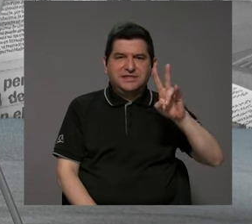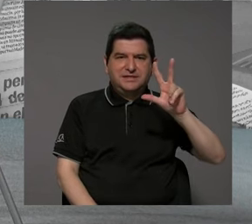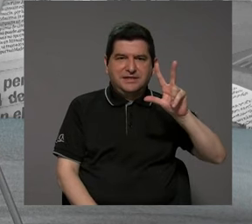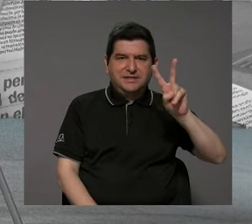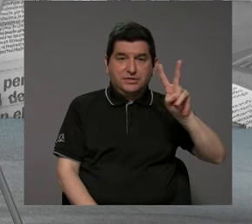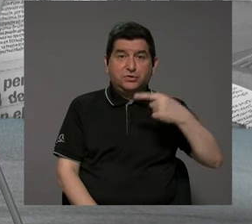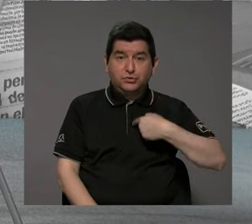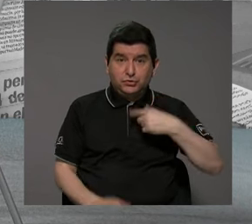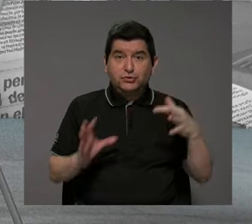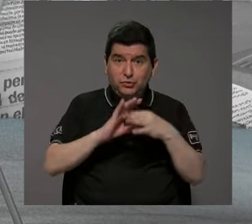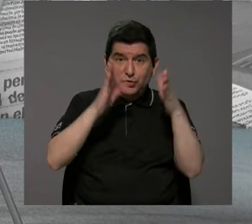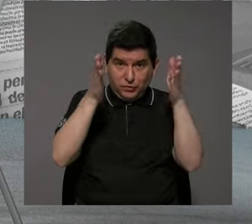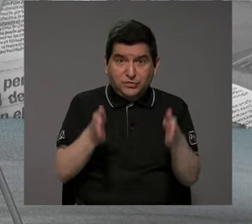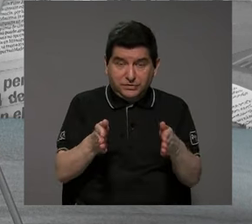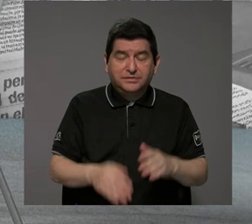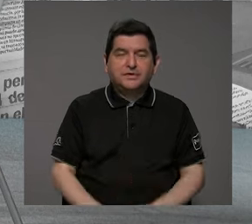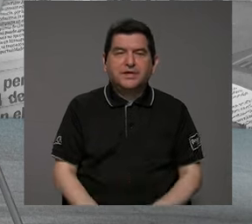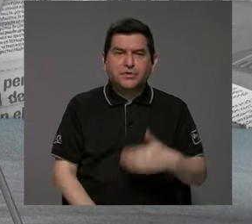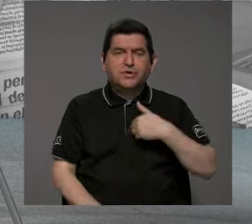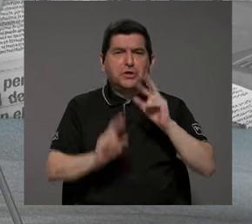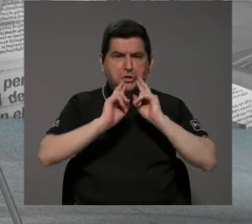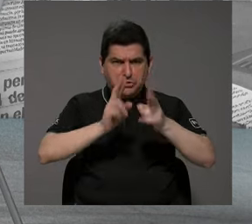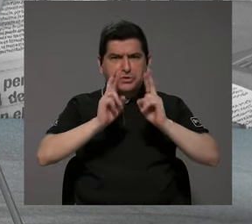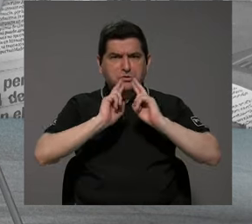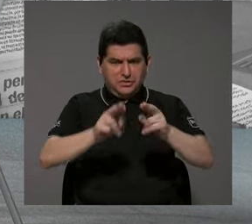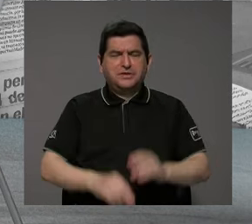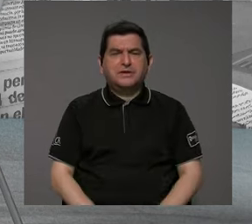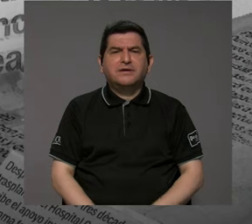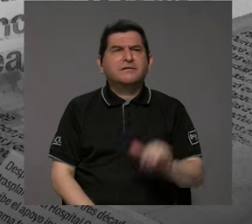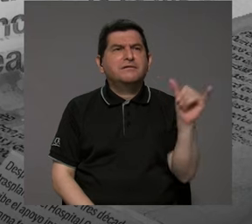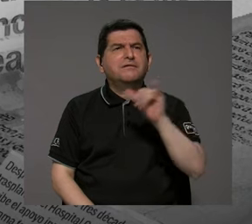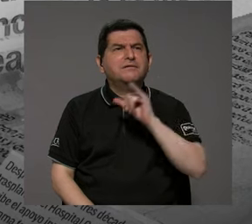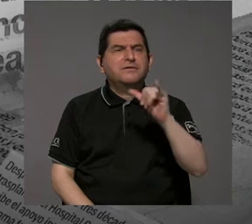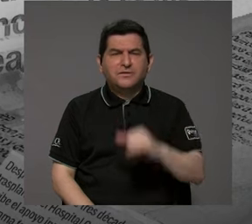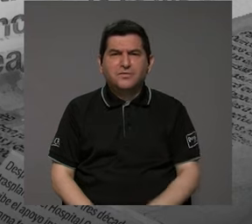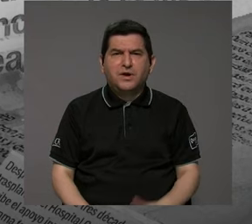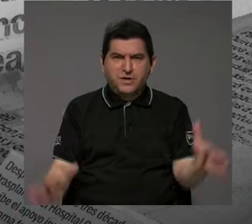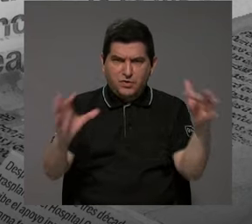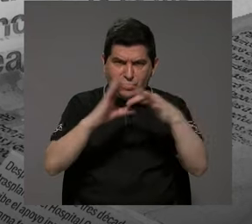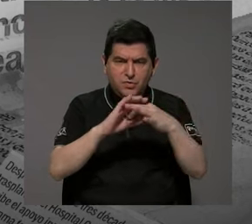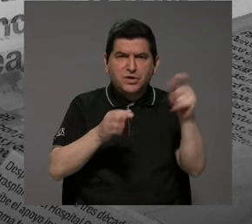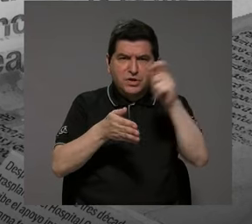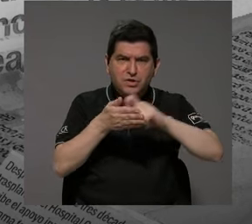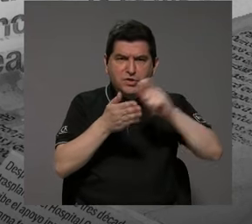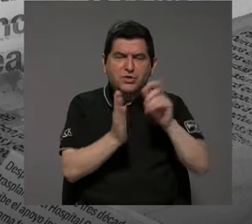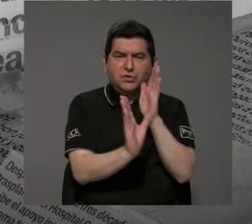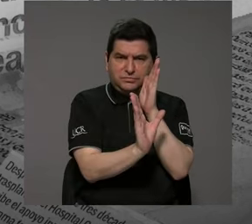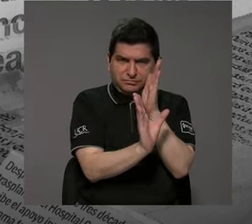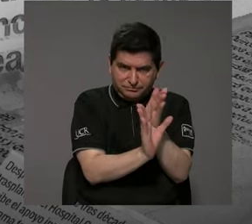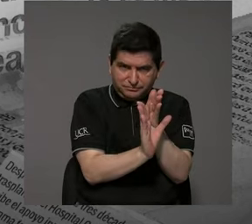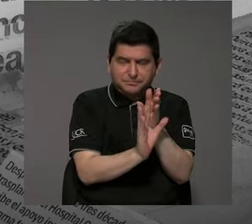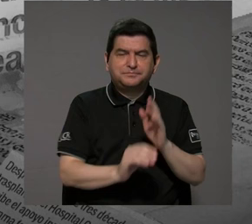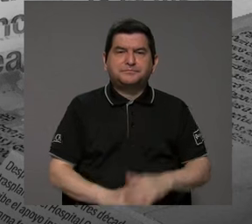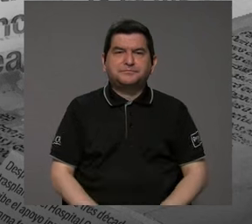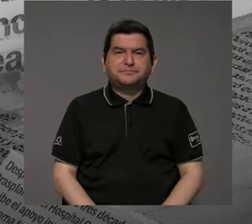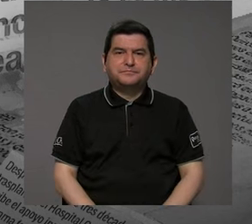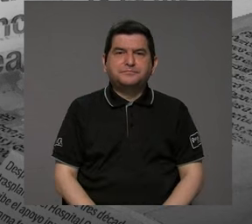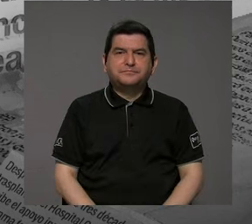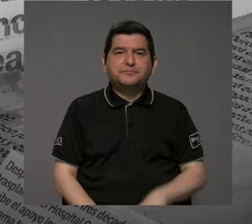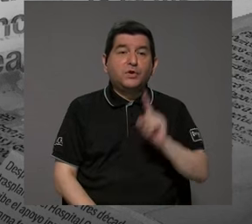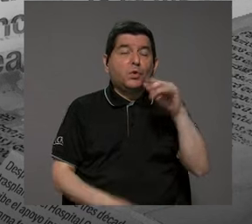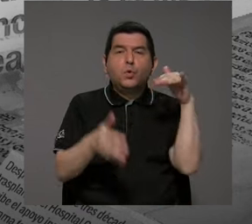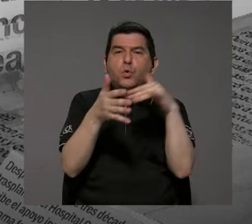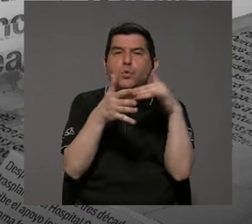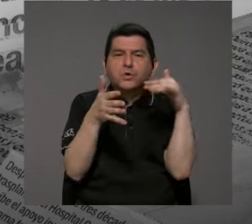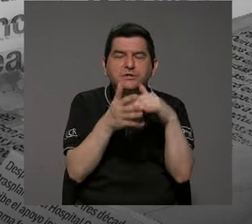estaba coordinando Y tenemos los resultados hicimos también en conjunto con la escuela de psicología eh un